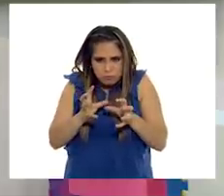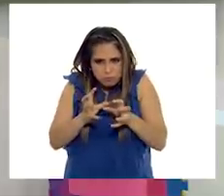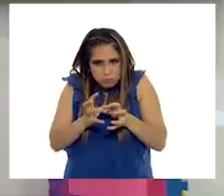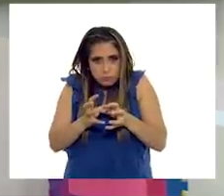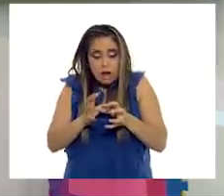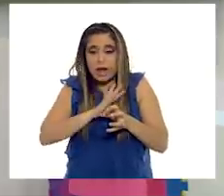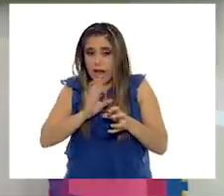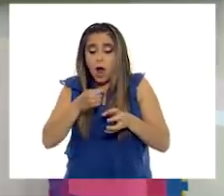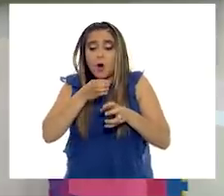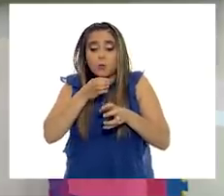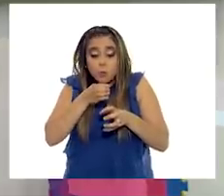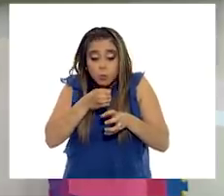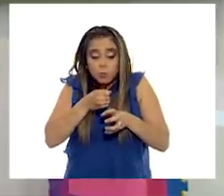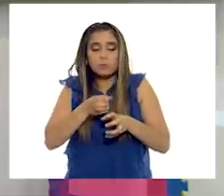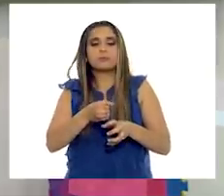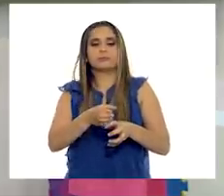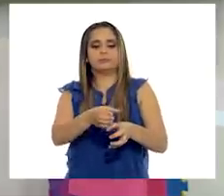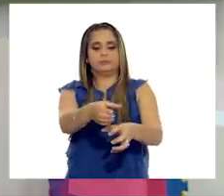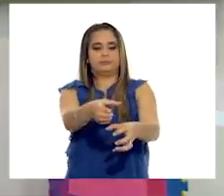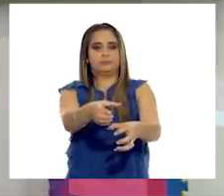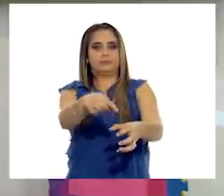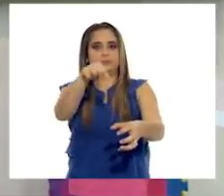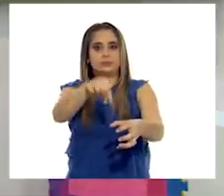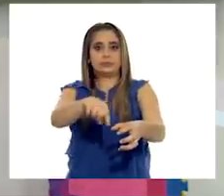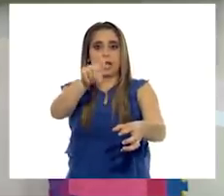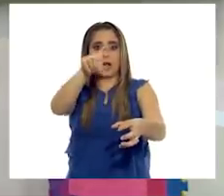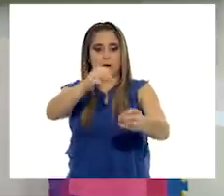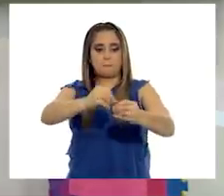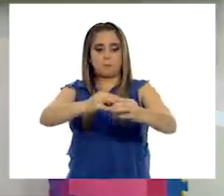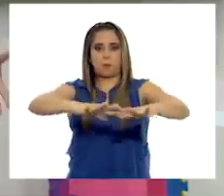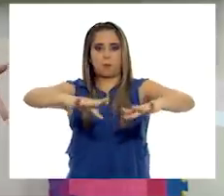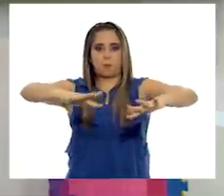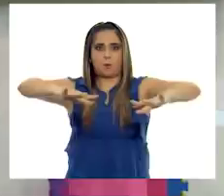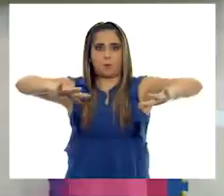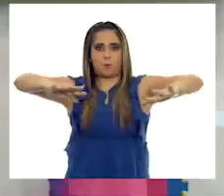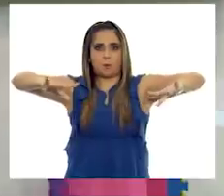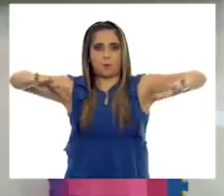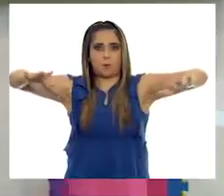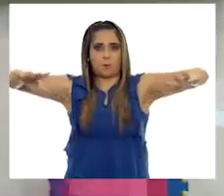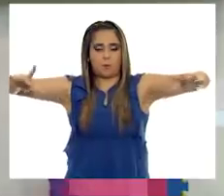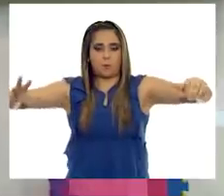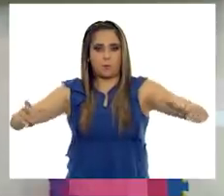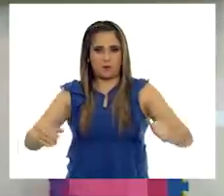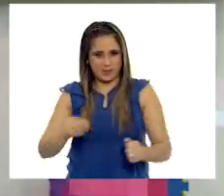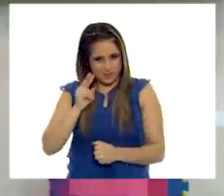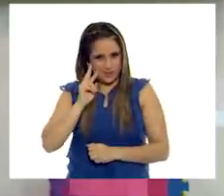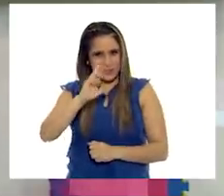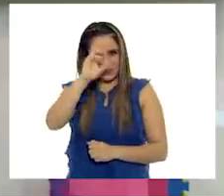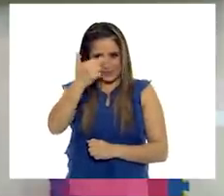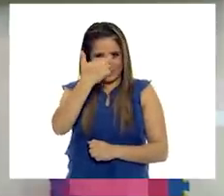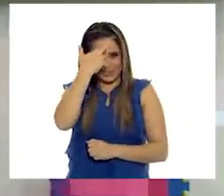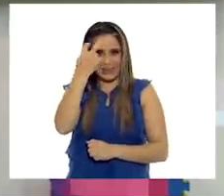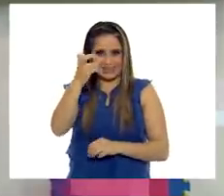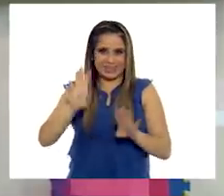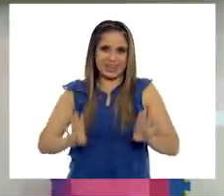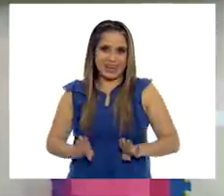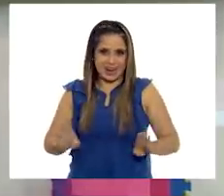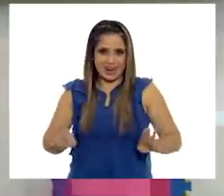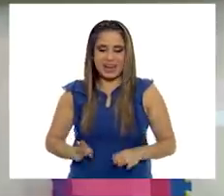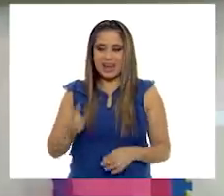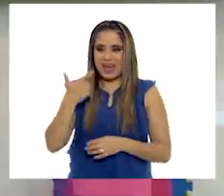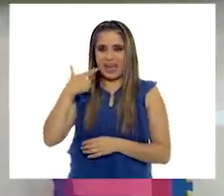dejábamos de soplar, salía disparada el agua que estaba adentro, porque el aire se expandía, que es la característica de los